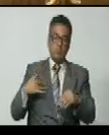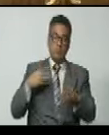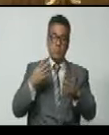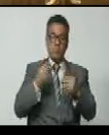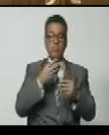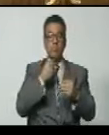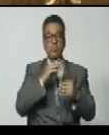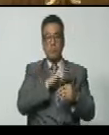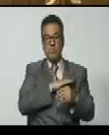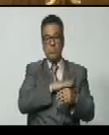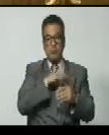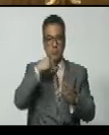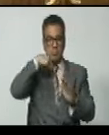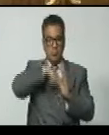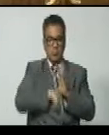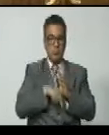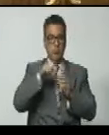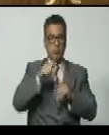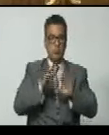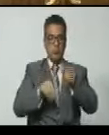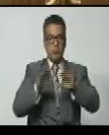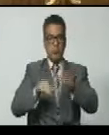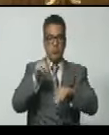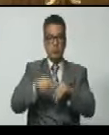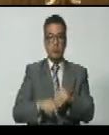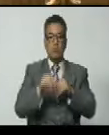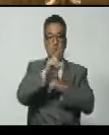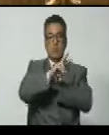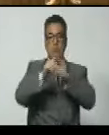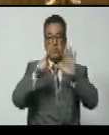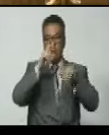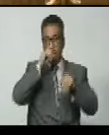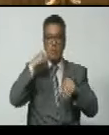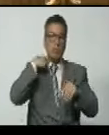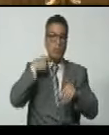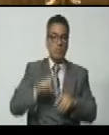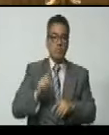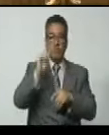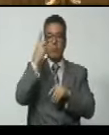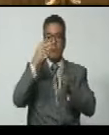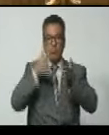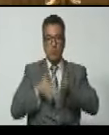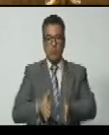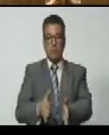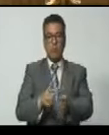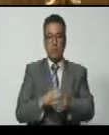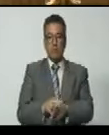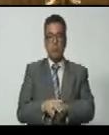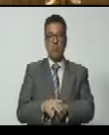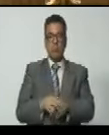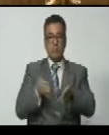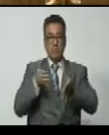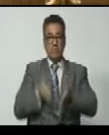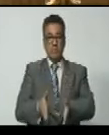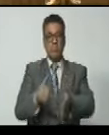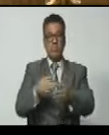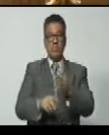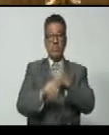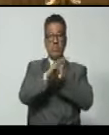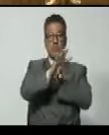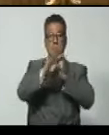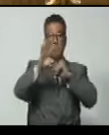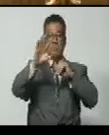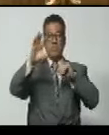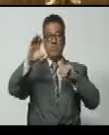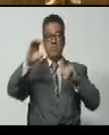esta joven que a los 16 años tuvo que perder a su primer hijo y enterrarlo con 40 días